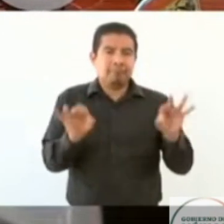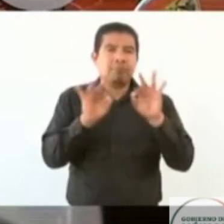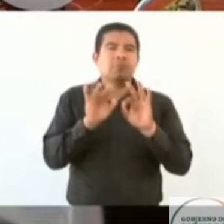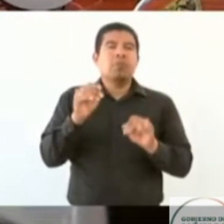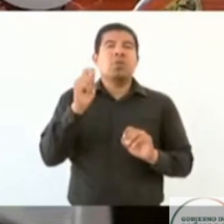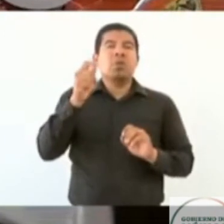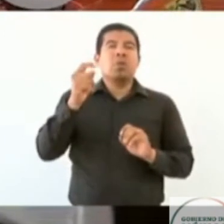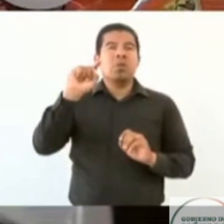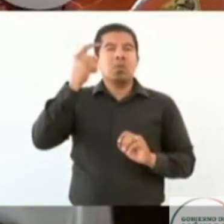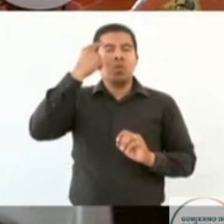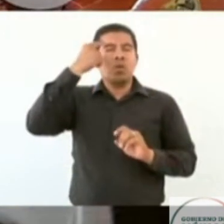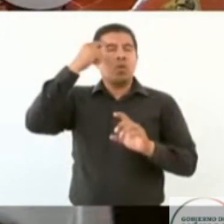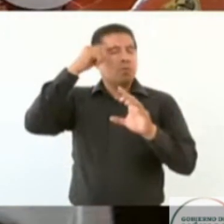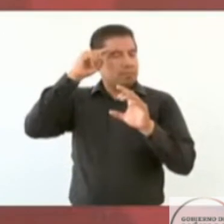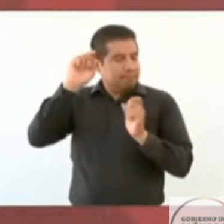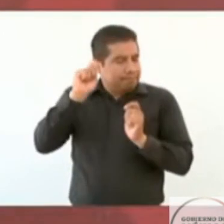que en